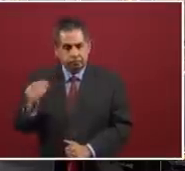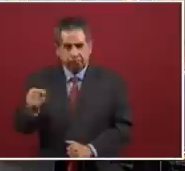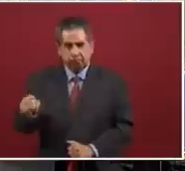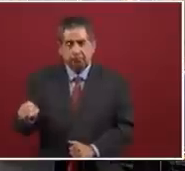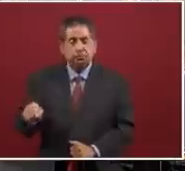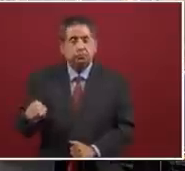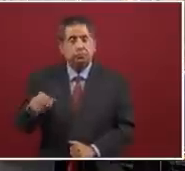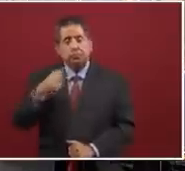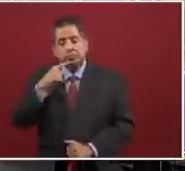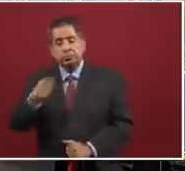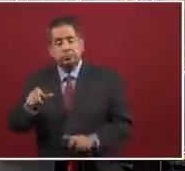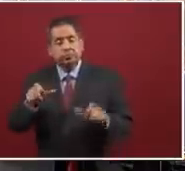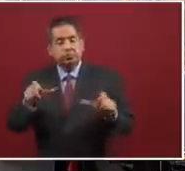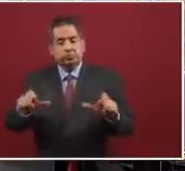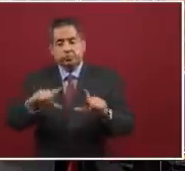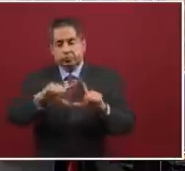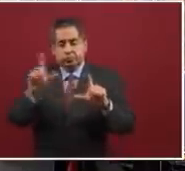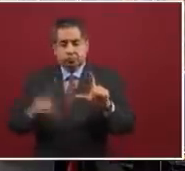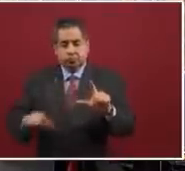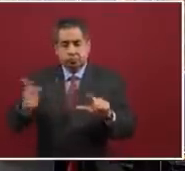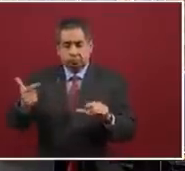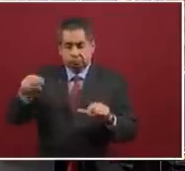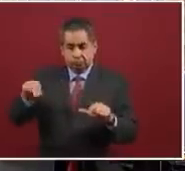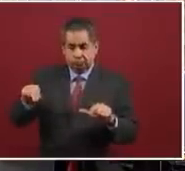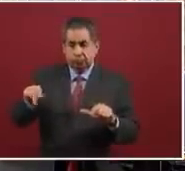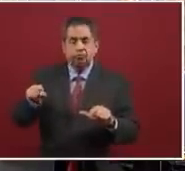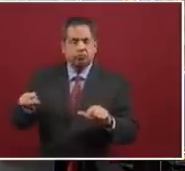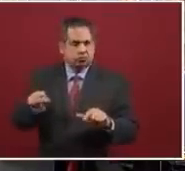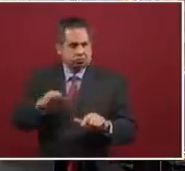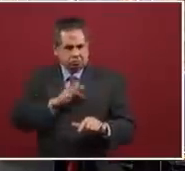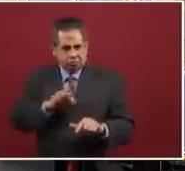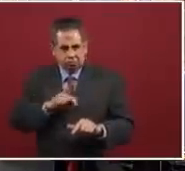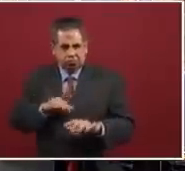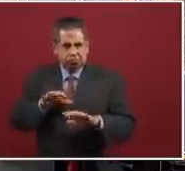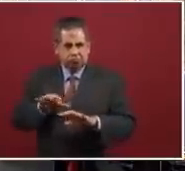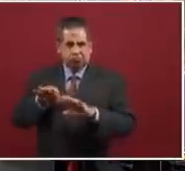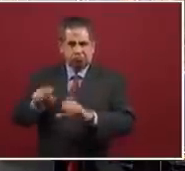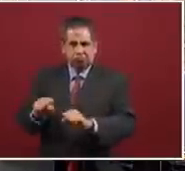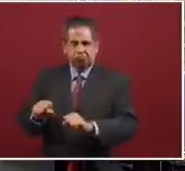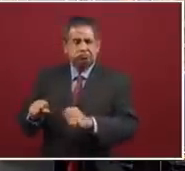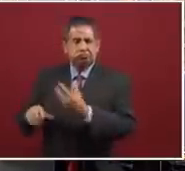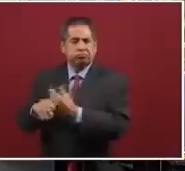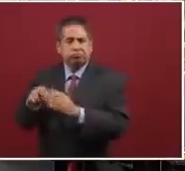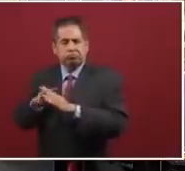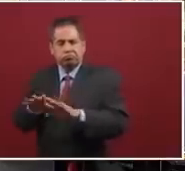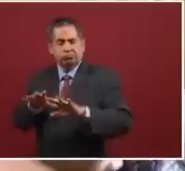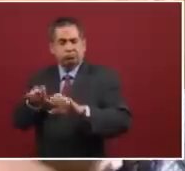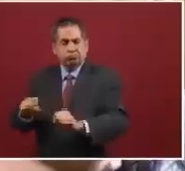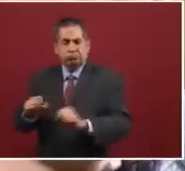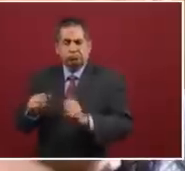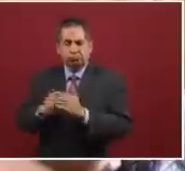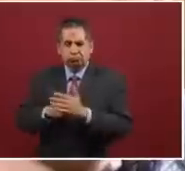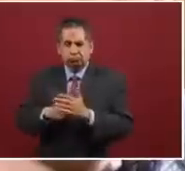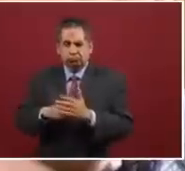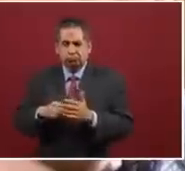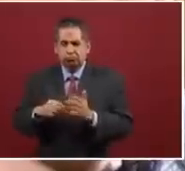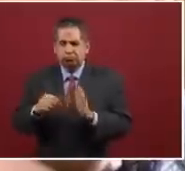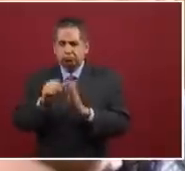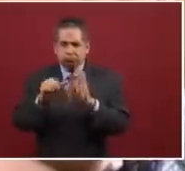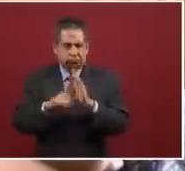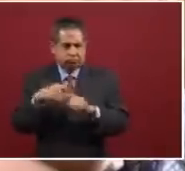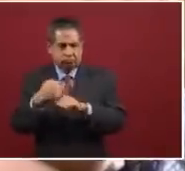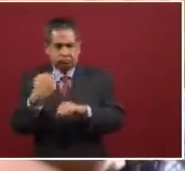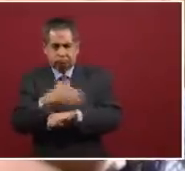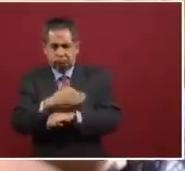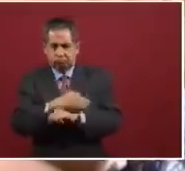Miembros de la Guardia Nacional sí tenían esta facultad de detener a migrantes apoyándose en un transitorio que forma